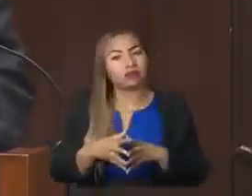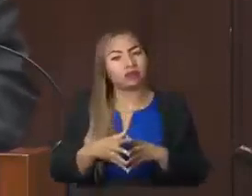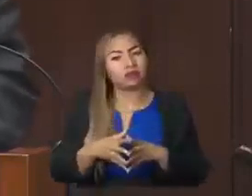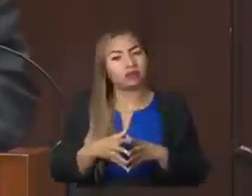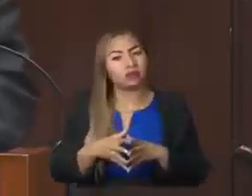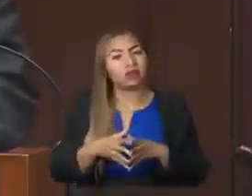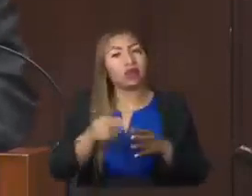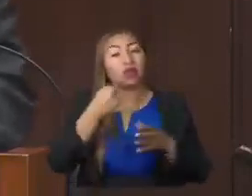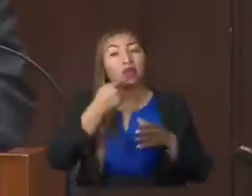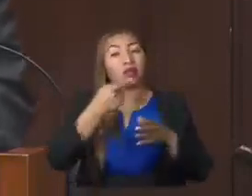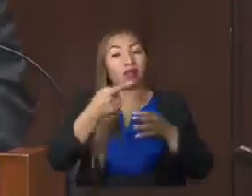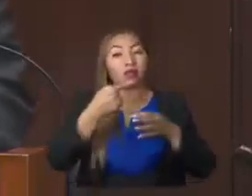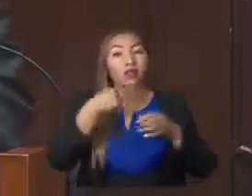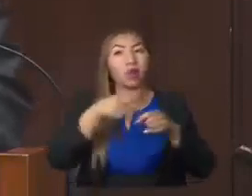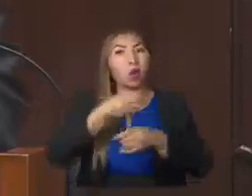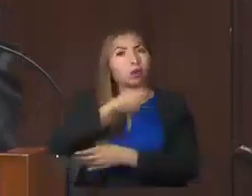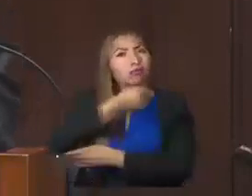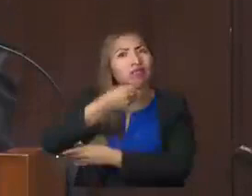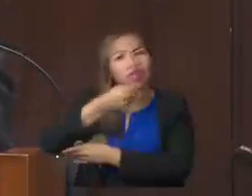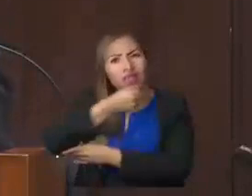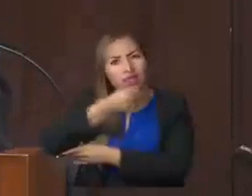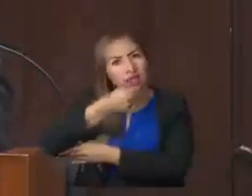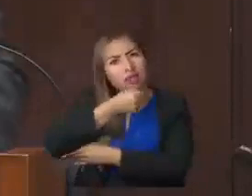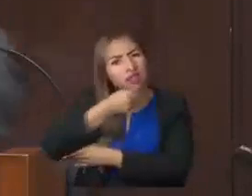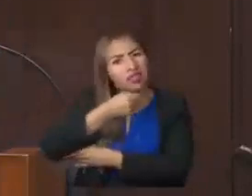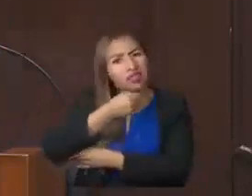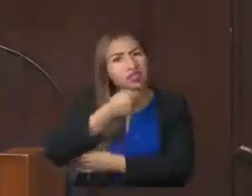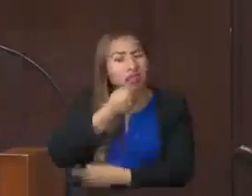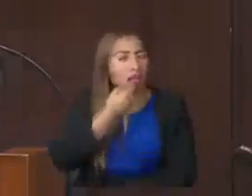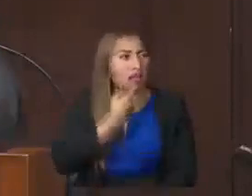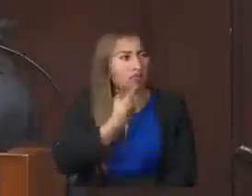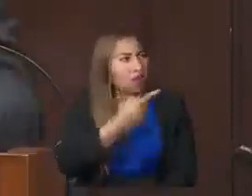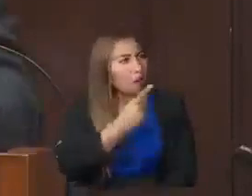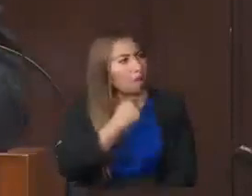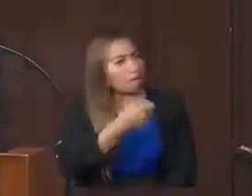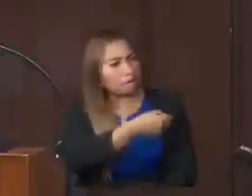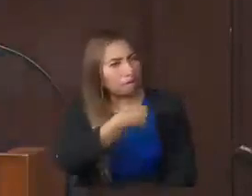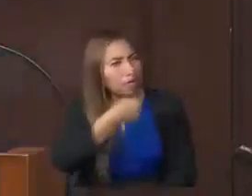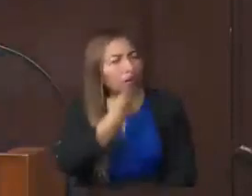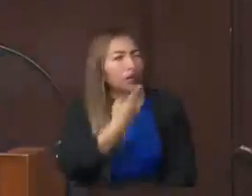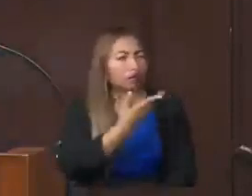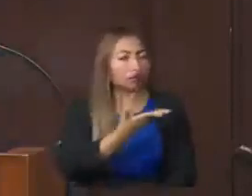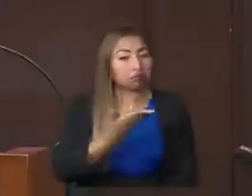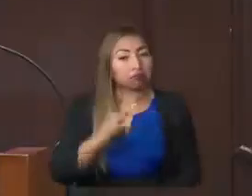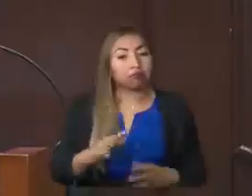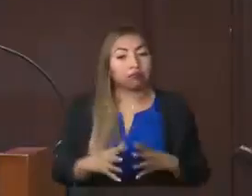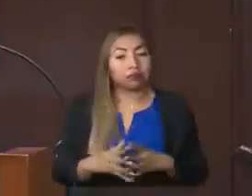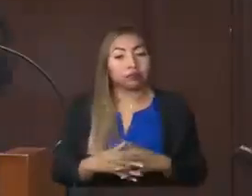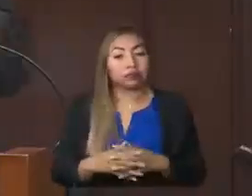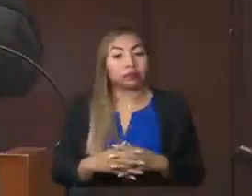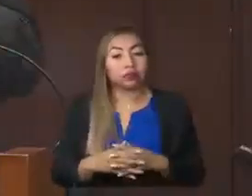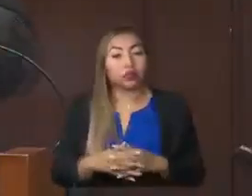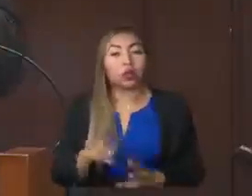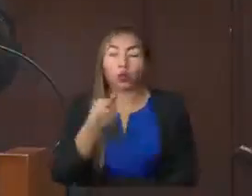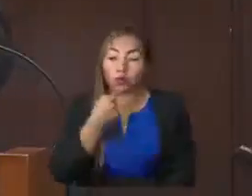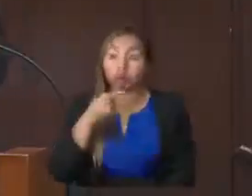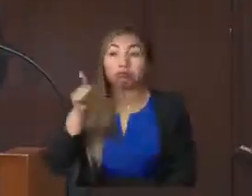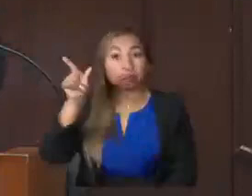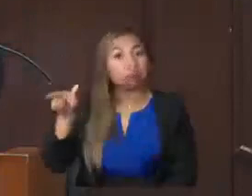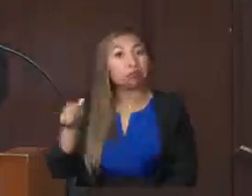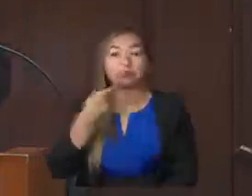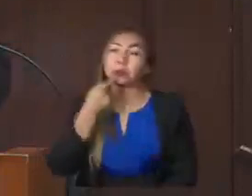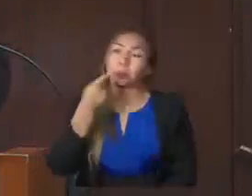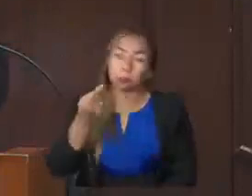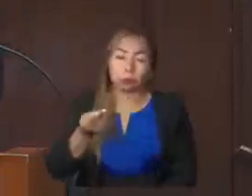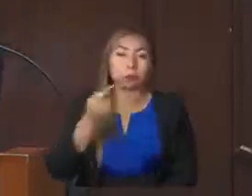escrito o en una entrevista de un tabloide que no voy a mencionar porque no vale la pena. Y lo dijo,